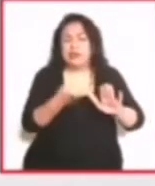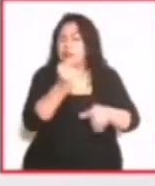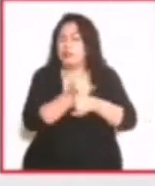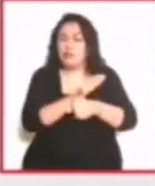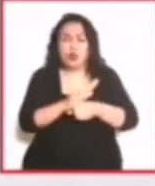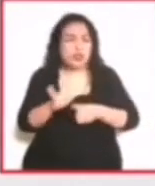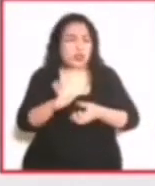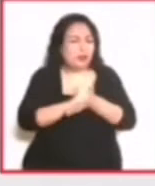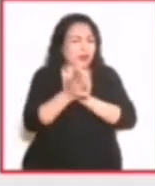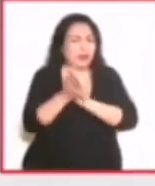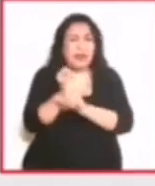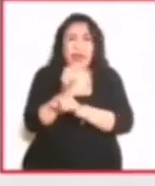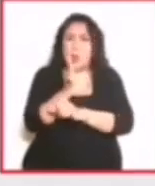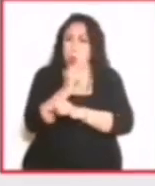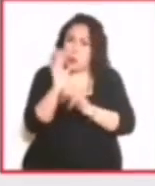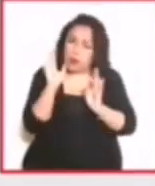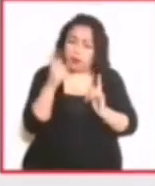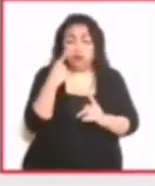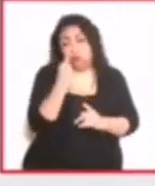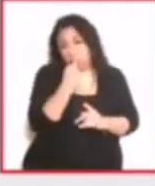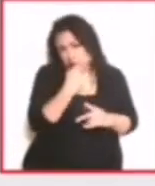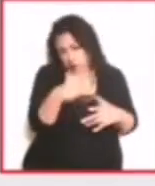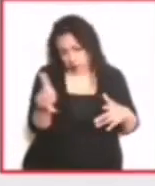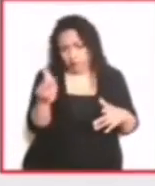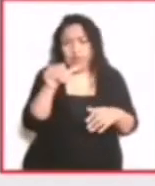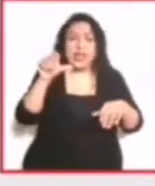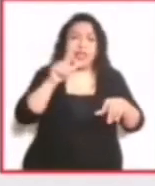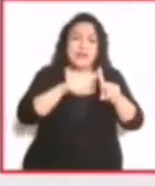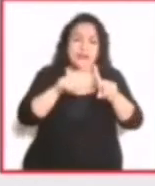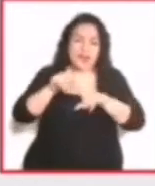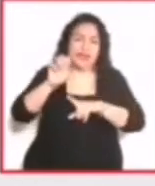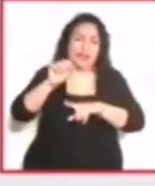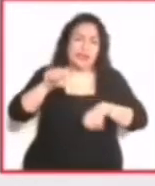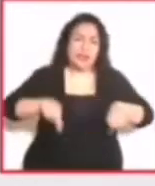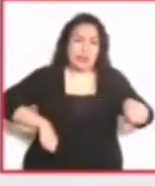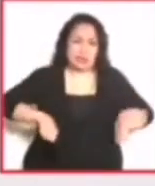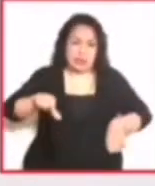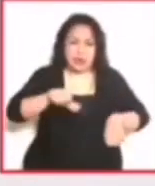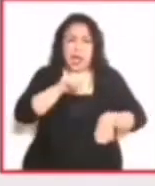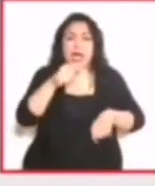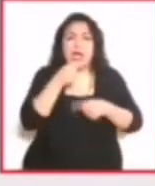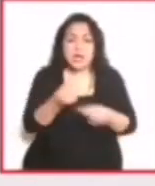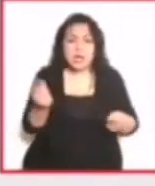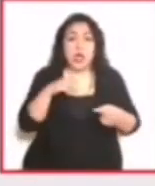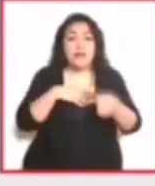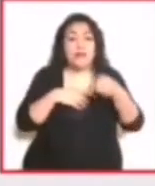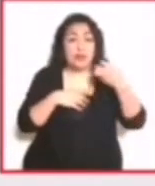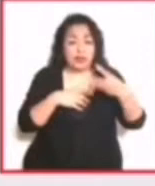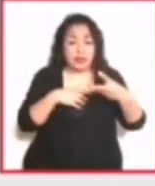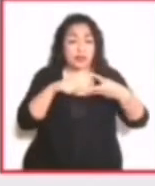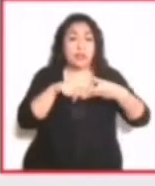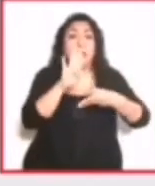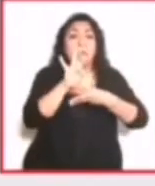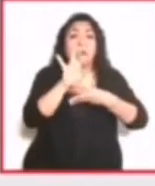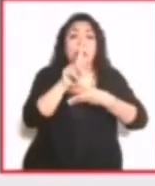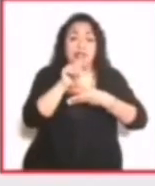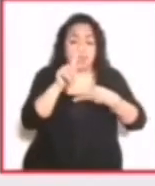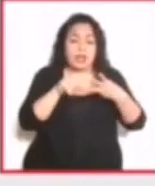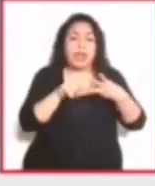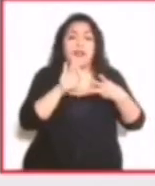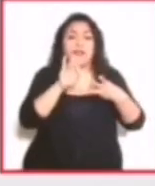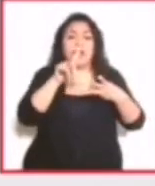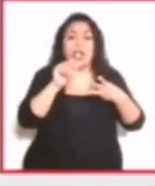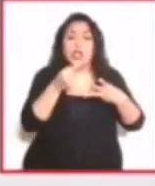llevar. Las más de 60 actividades para el público infantil se dividen en tres apartados: Bebeteca, Filochamacos y